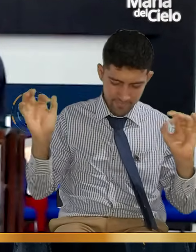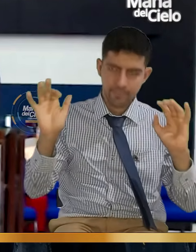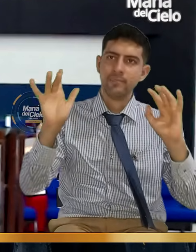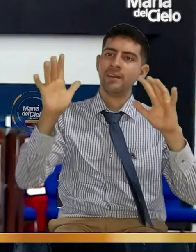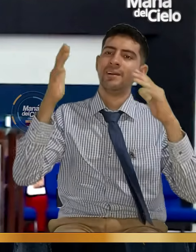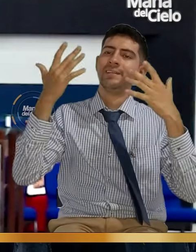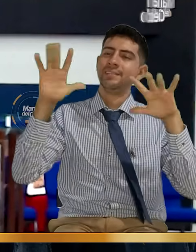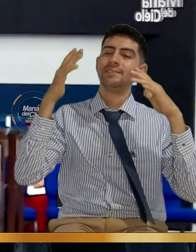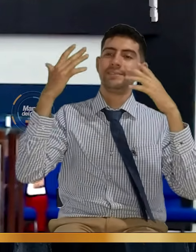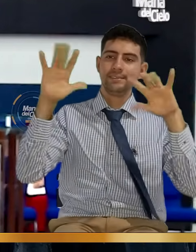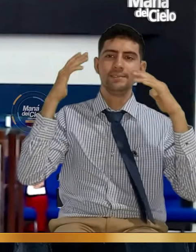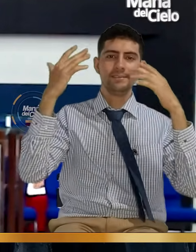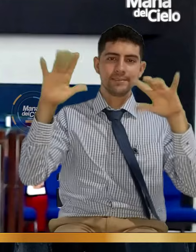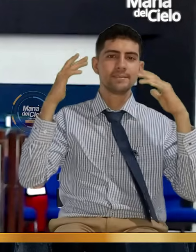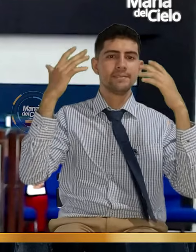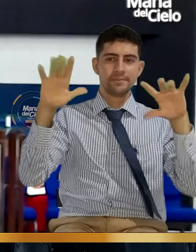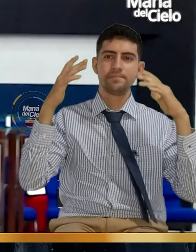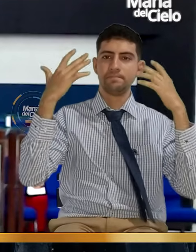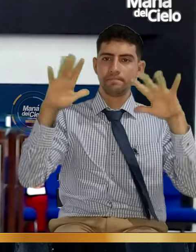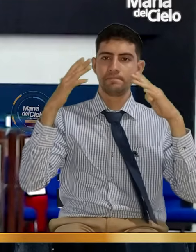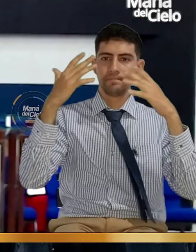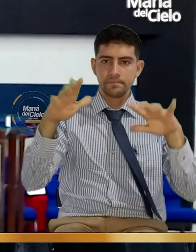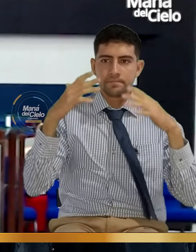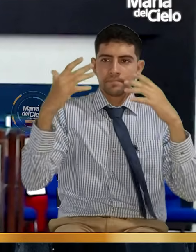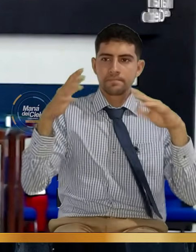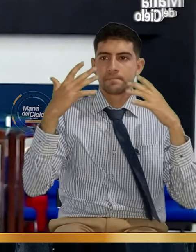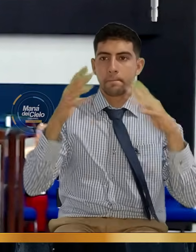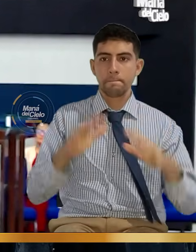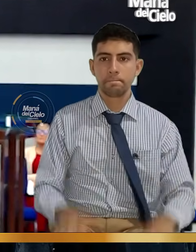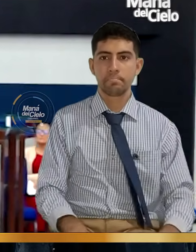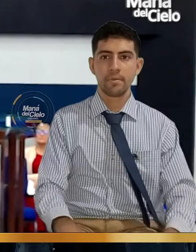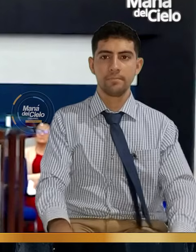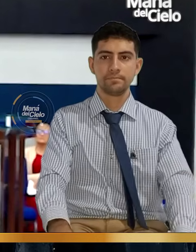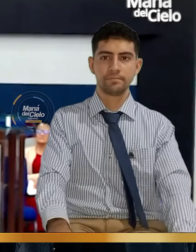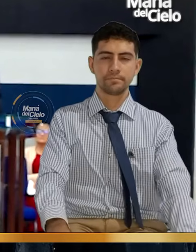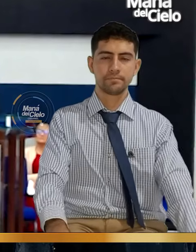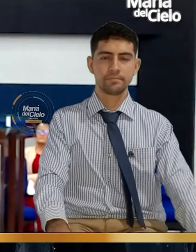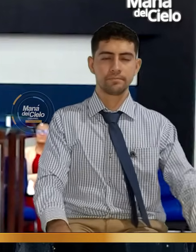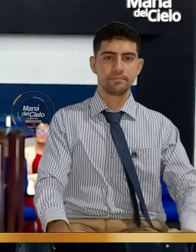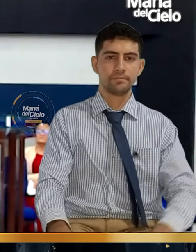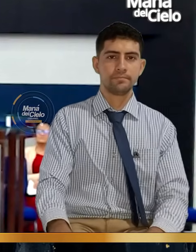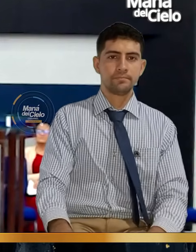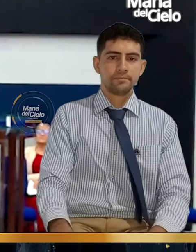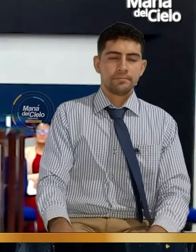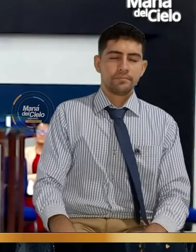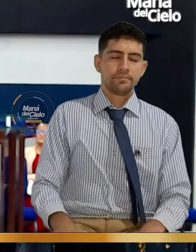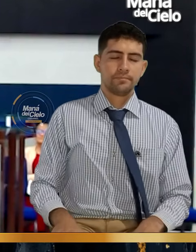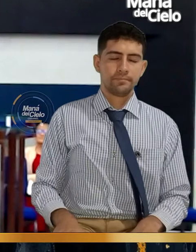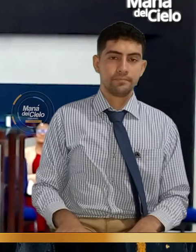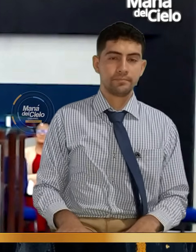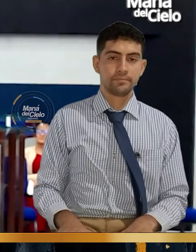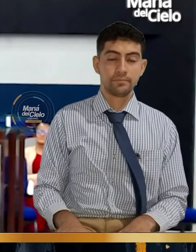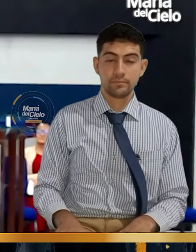había un pozo y salía agua viva. Es que no importa qué desierto era, lo importante era que Dios le había prometido esa